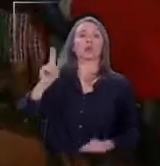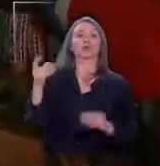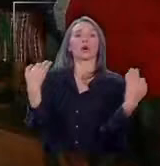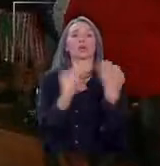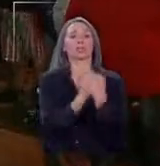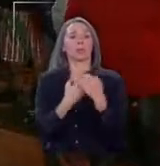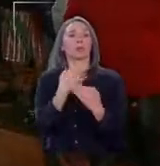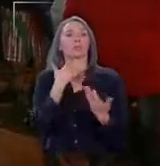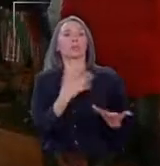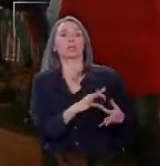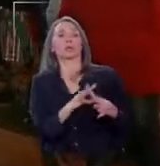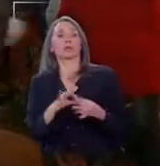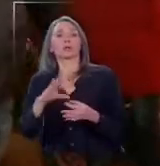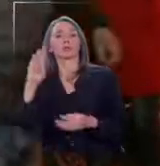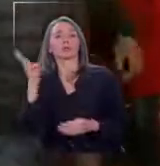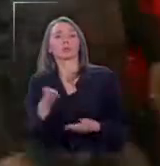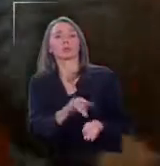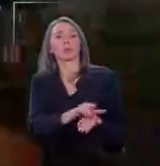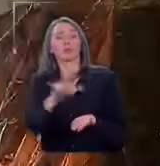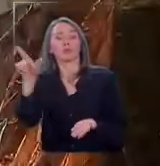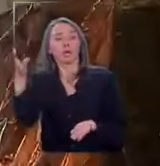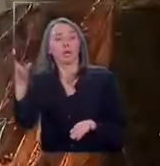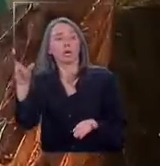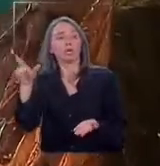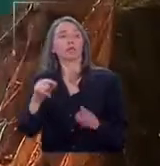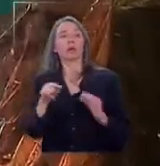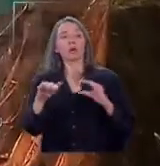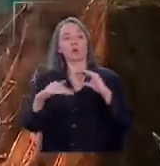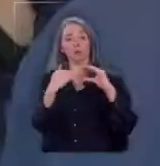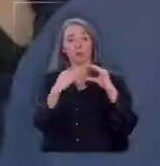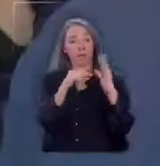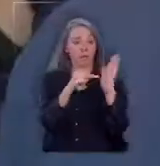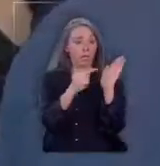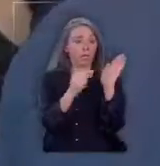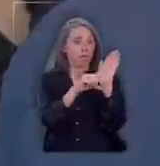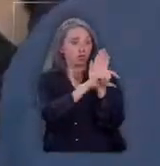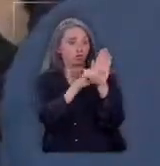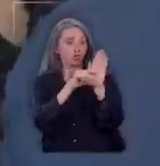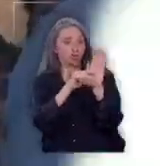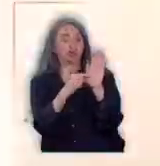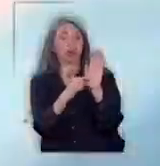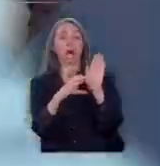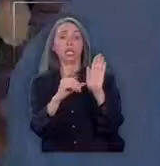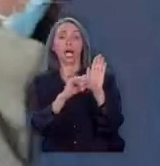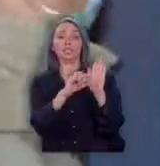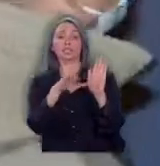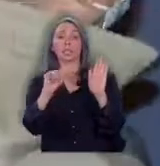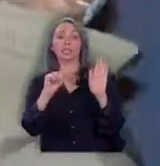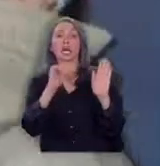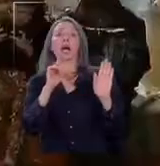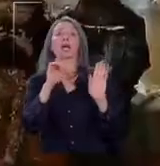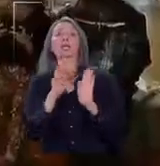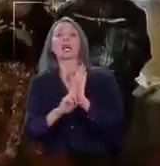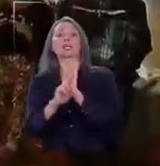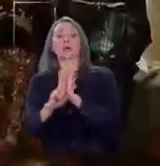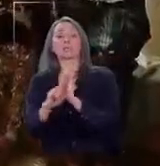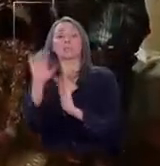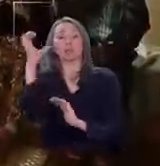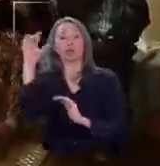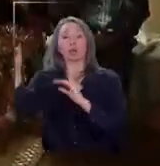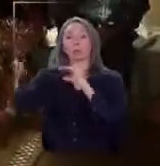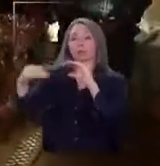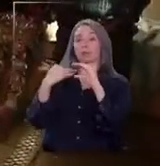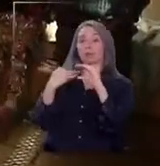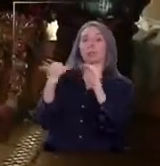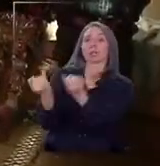explicaciones de por qué motivo lo cancelaron llegó de la cancillería del correo que está aquí para que representa a los colombianos de ese correo